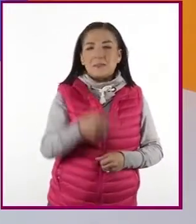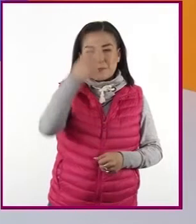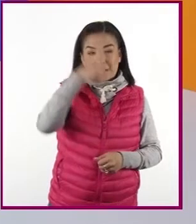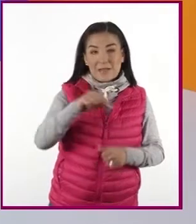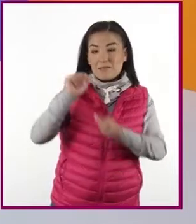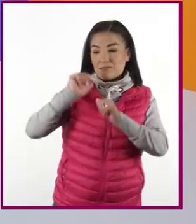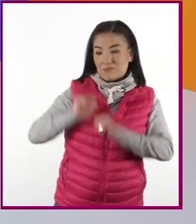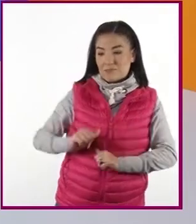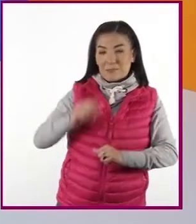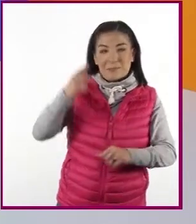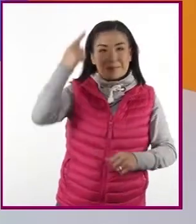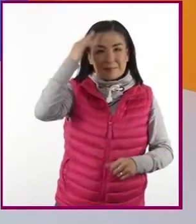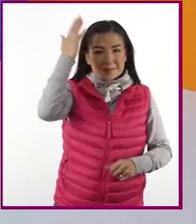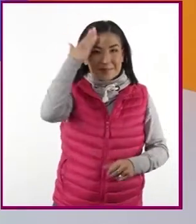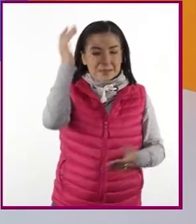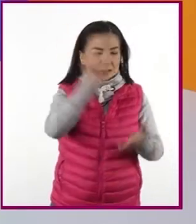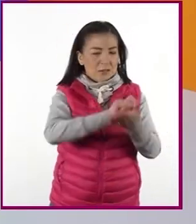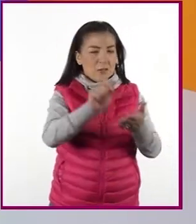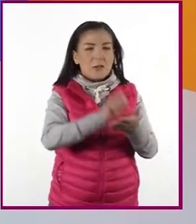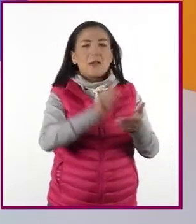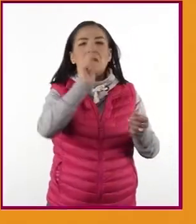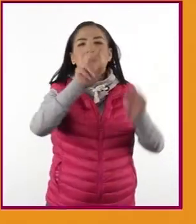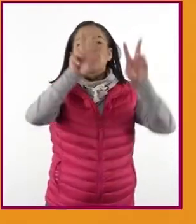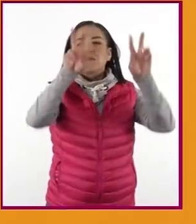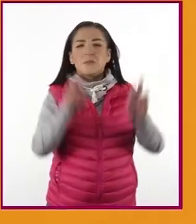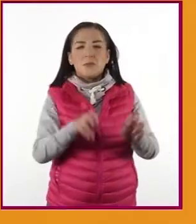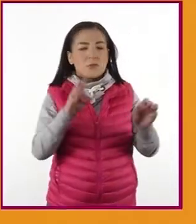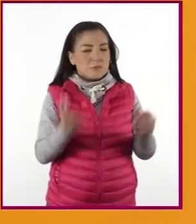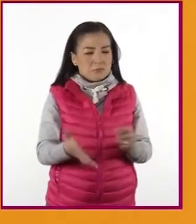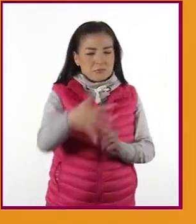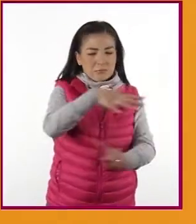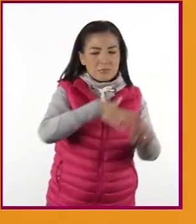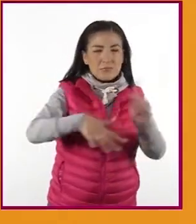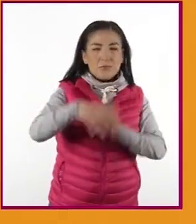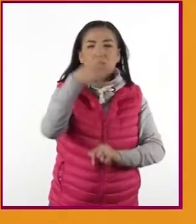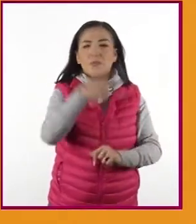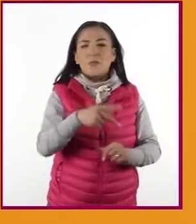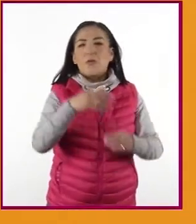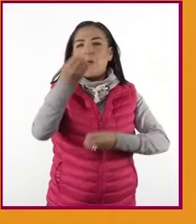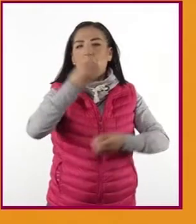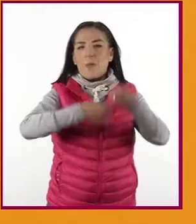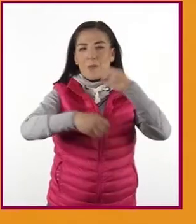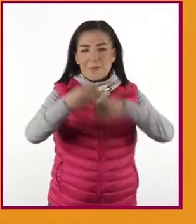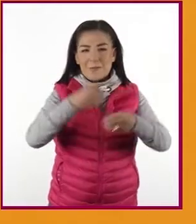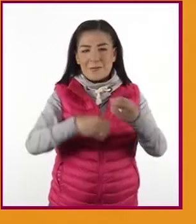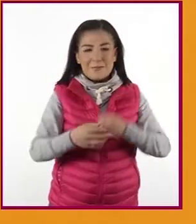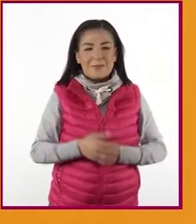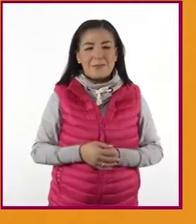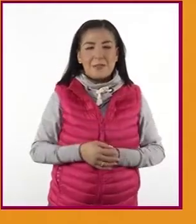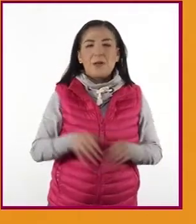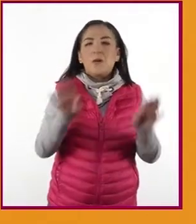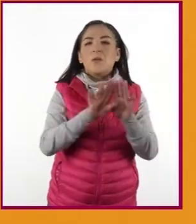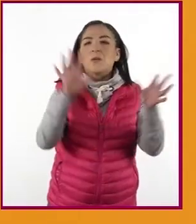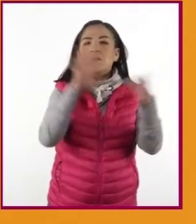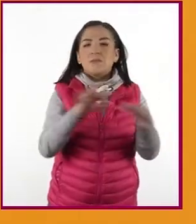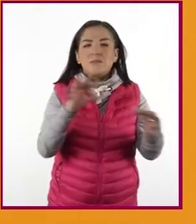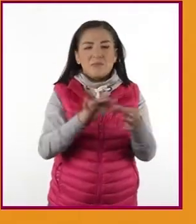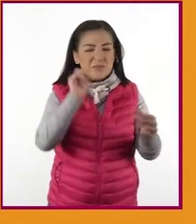situar al lector en el contexto de la obra, dar detalles del trabajo de los